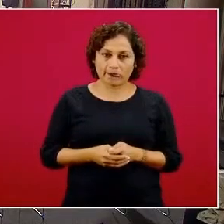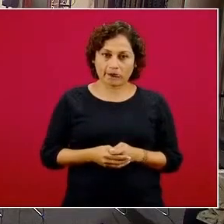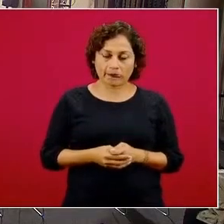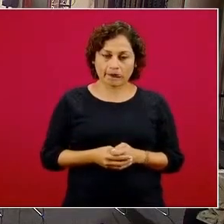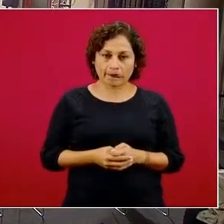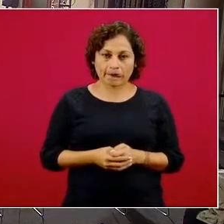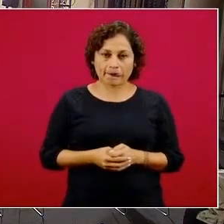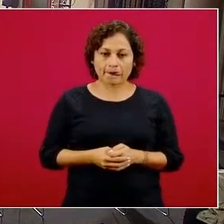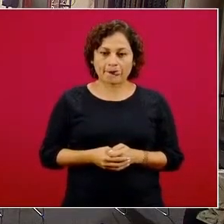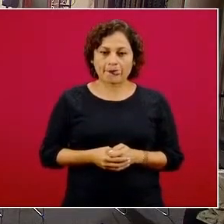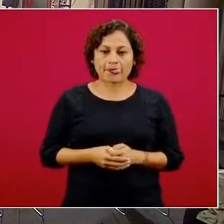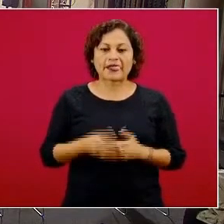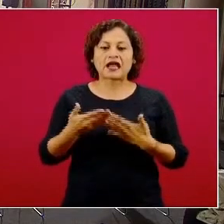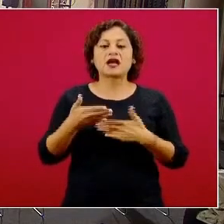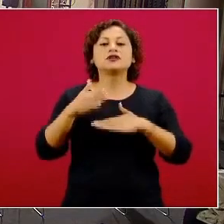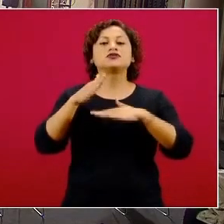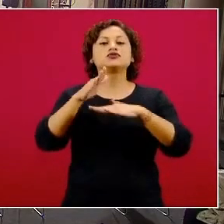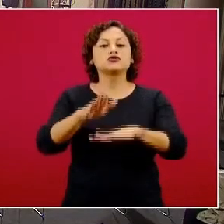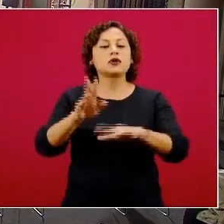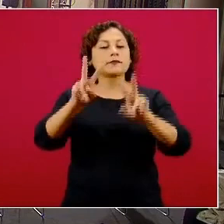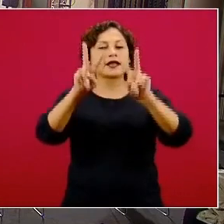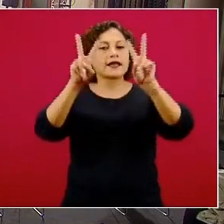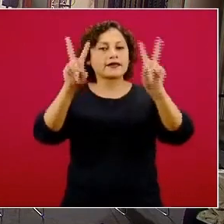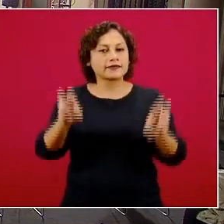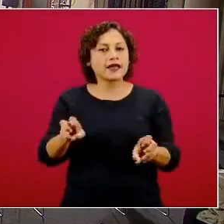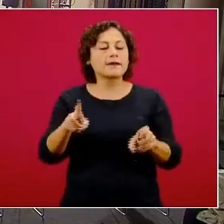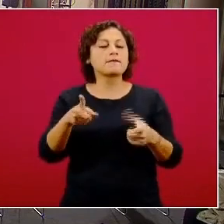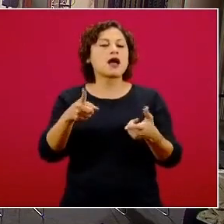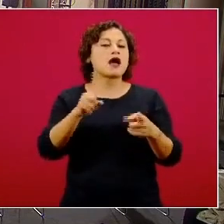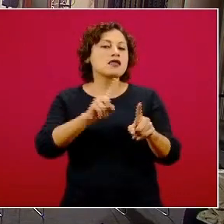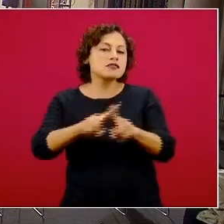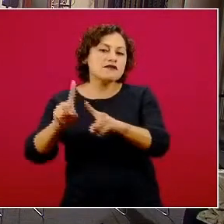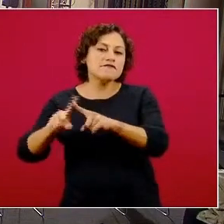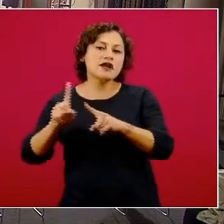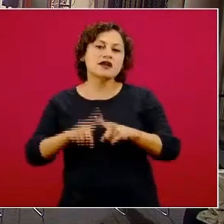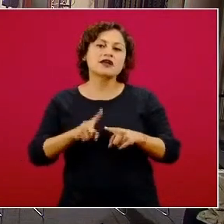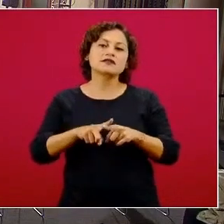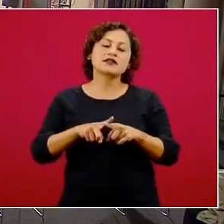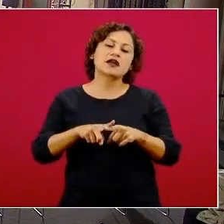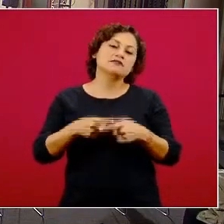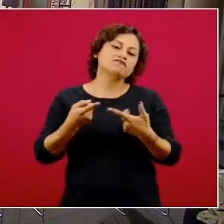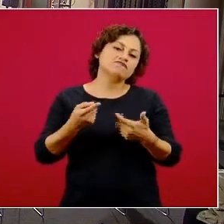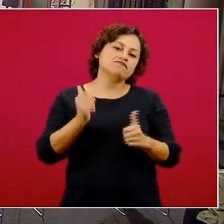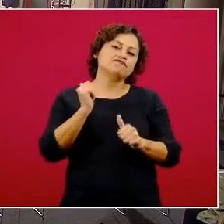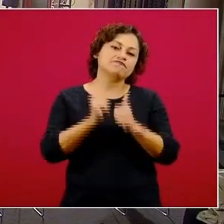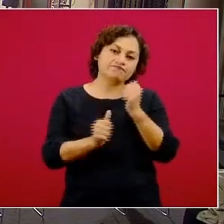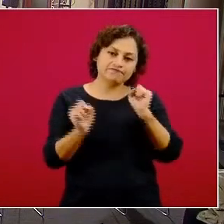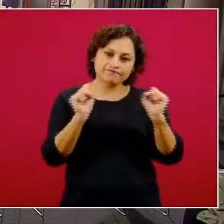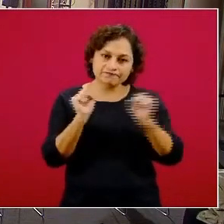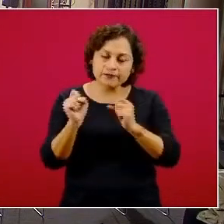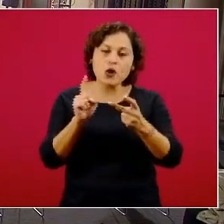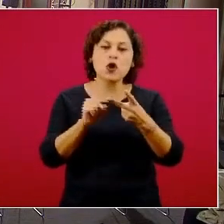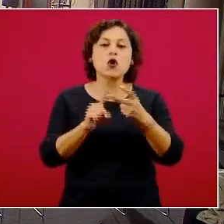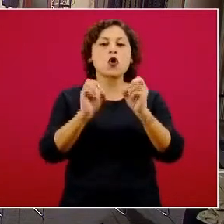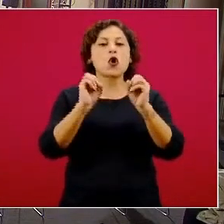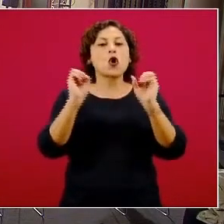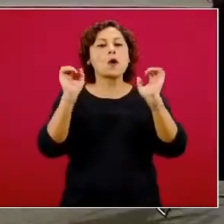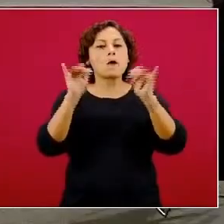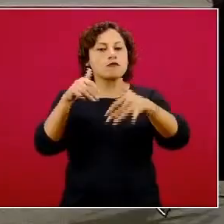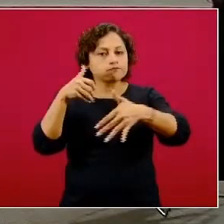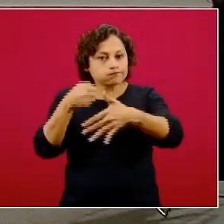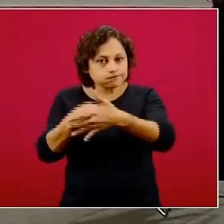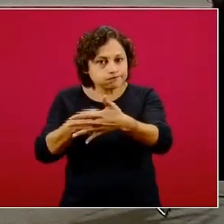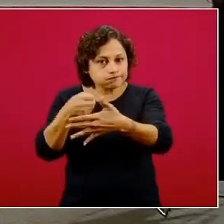Sobre llevar a cabo eventos como un maratón o eventos como manifestaciones, definitivamente este tipo de